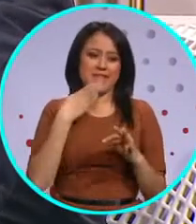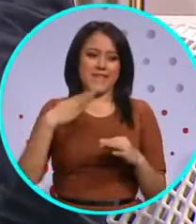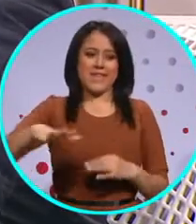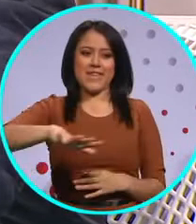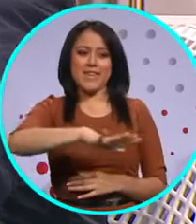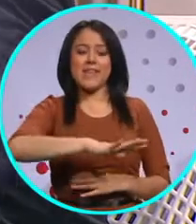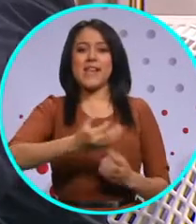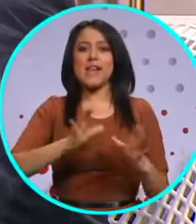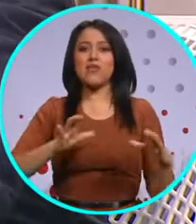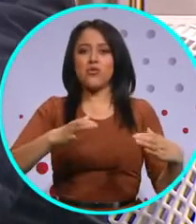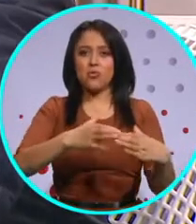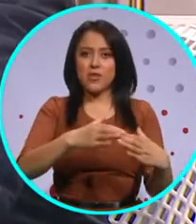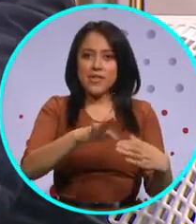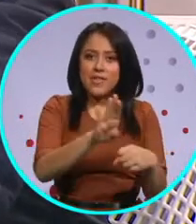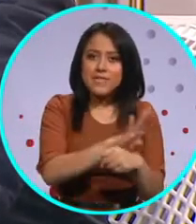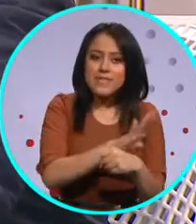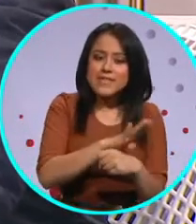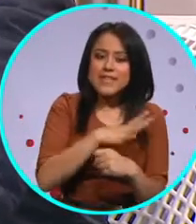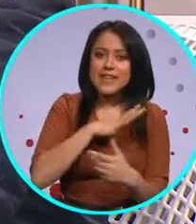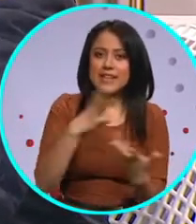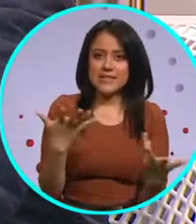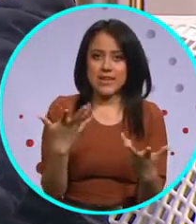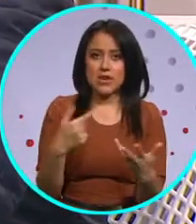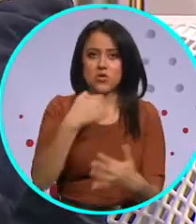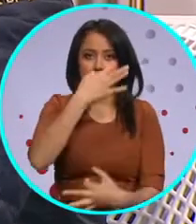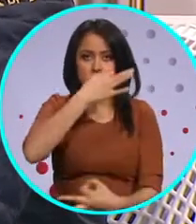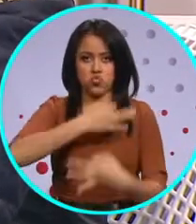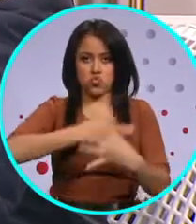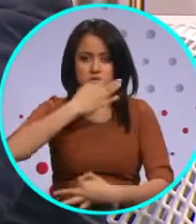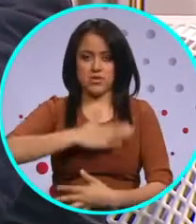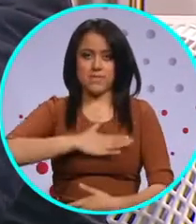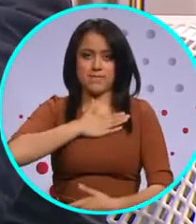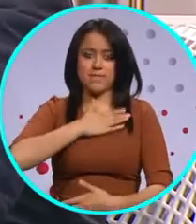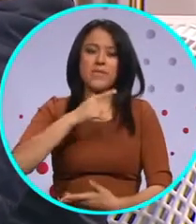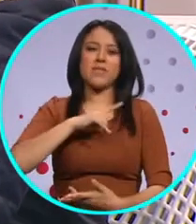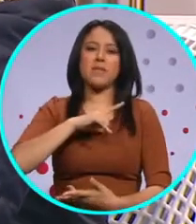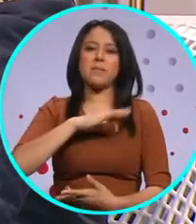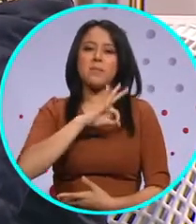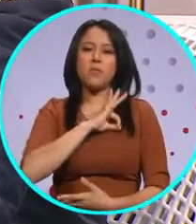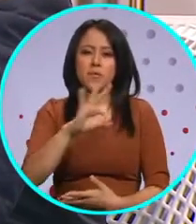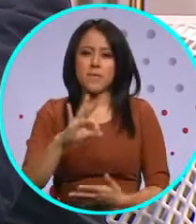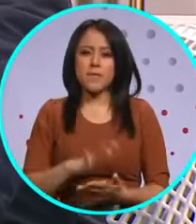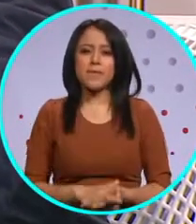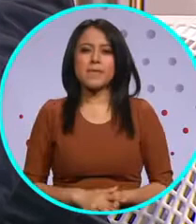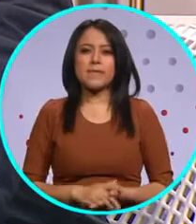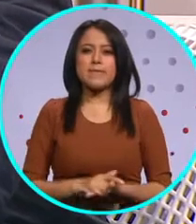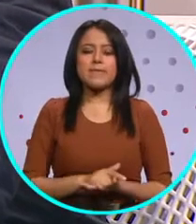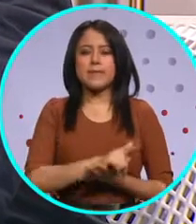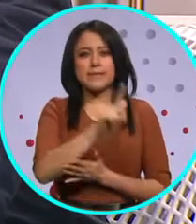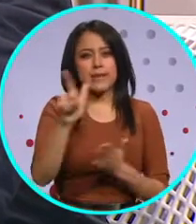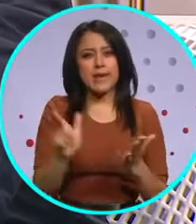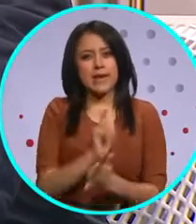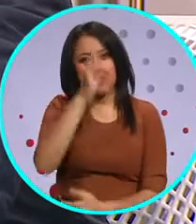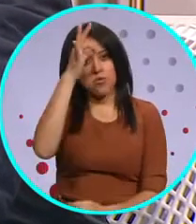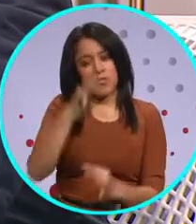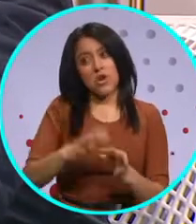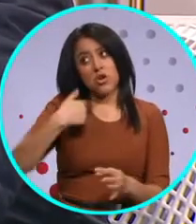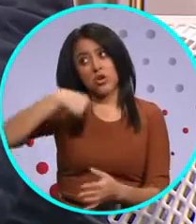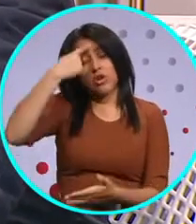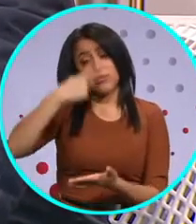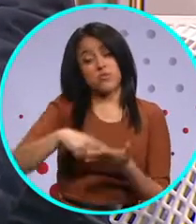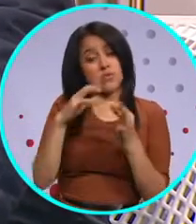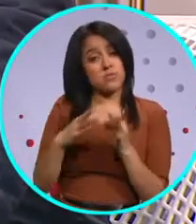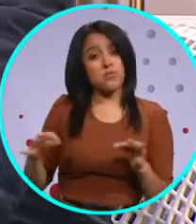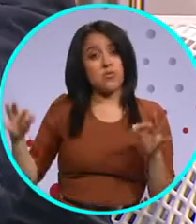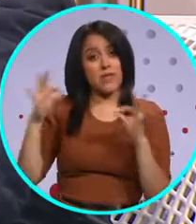comunidades a través de la la impartición de justicia de lo legal de la búsqueda del cumplimiento de la norma yo creo que esa parte es fundamental en la